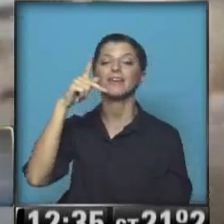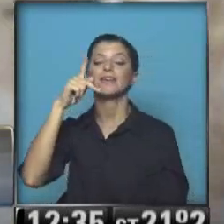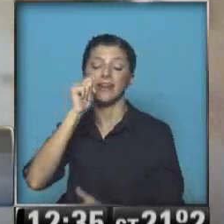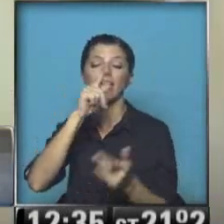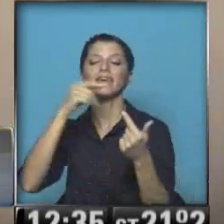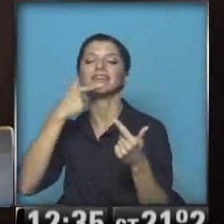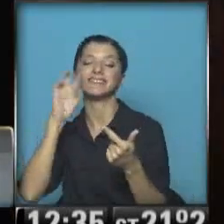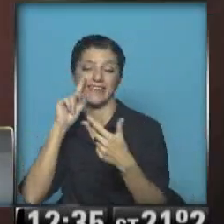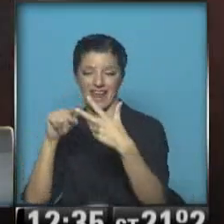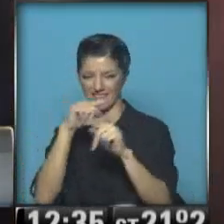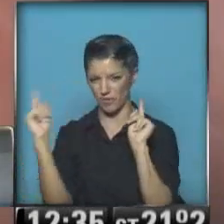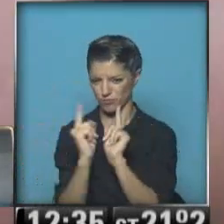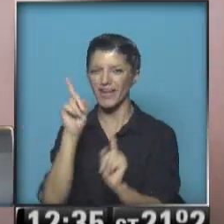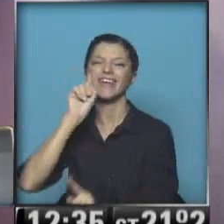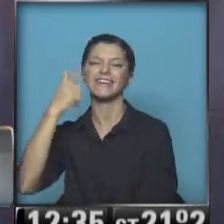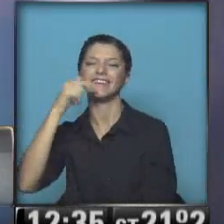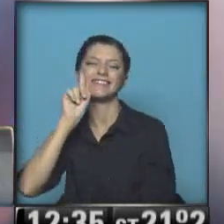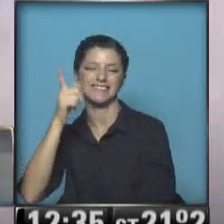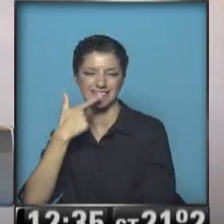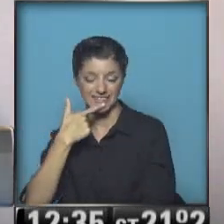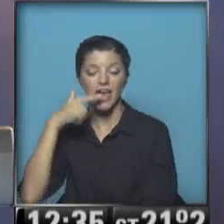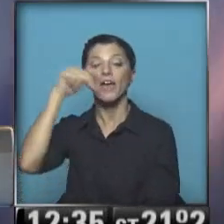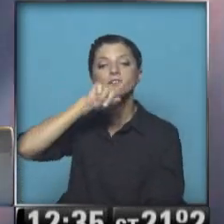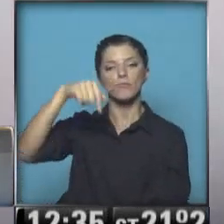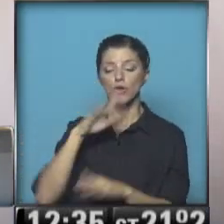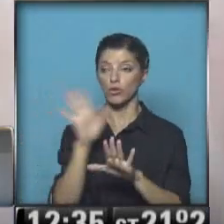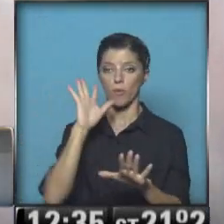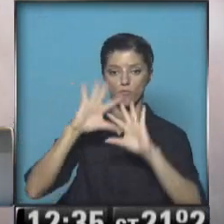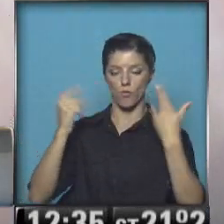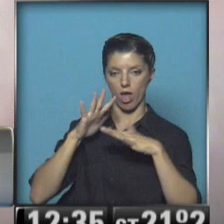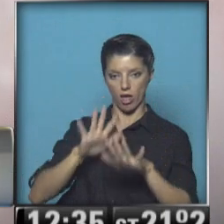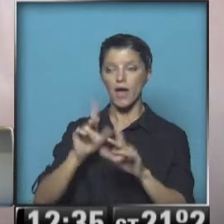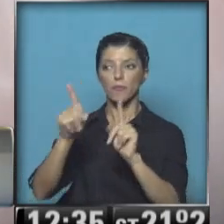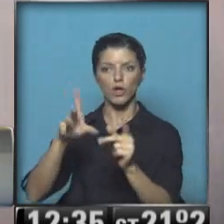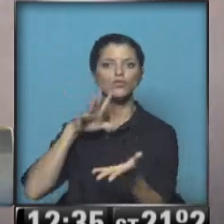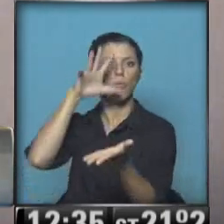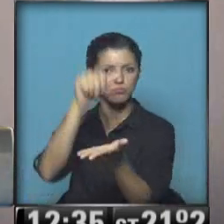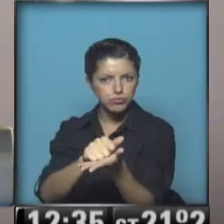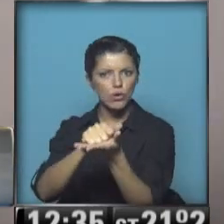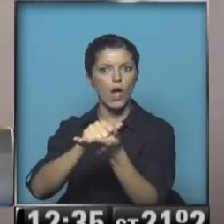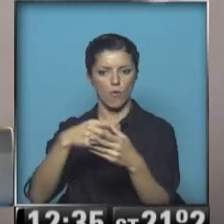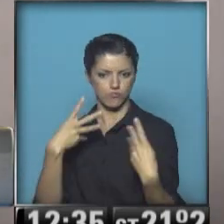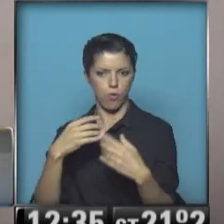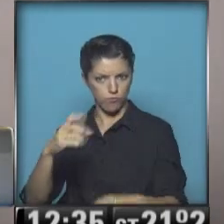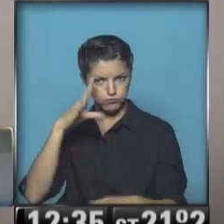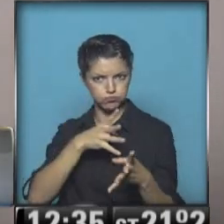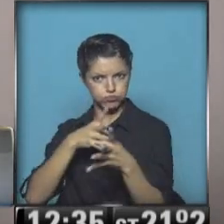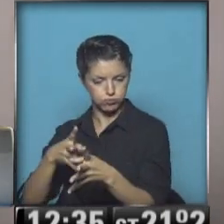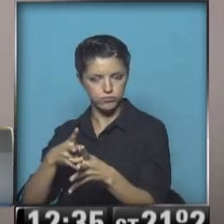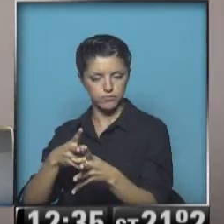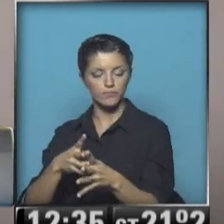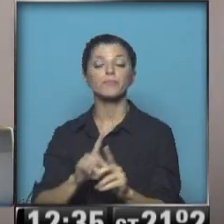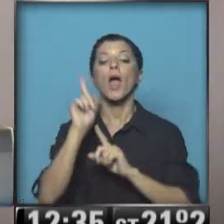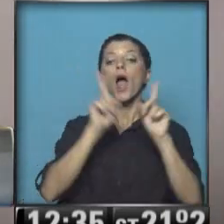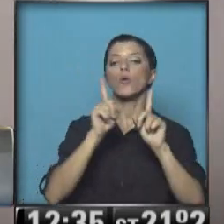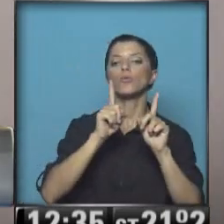asombra mundoe resilencia control territorial Y capacidad de combate medios internacionales